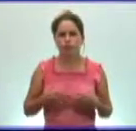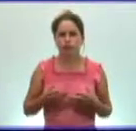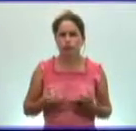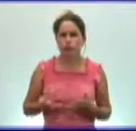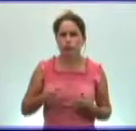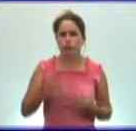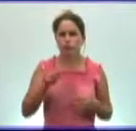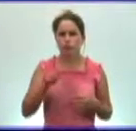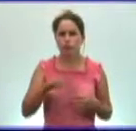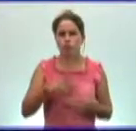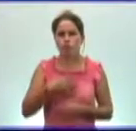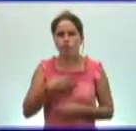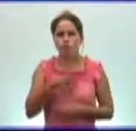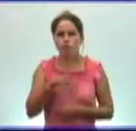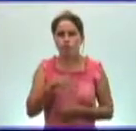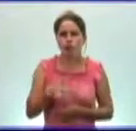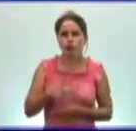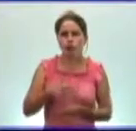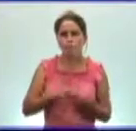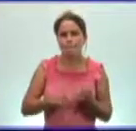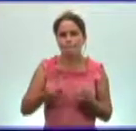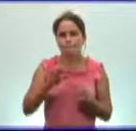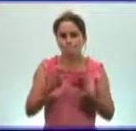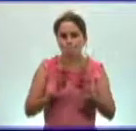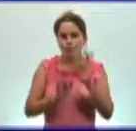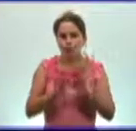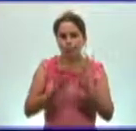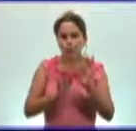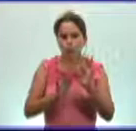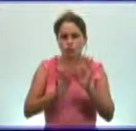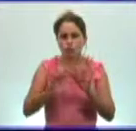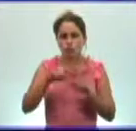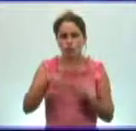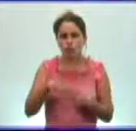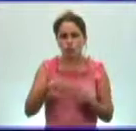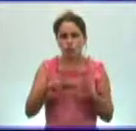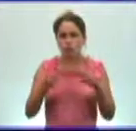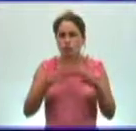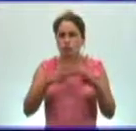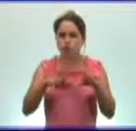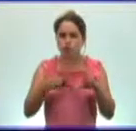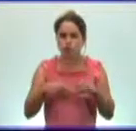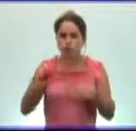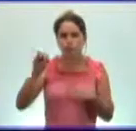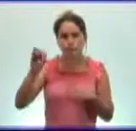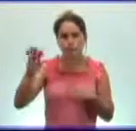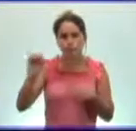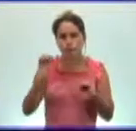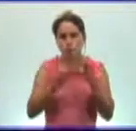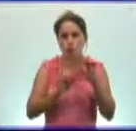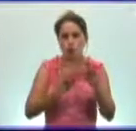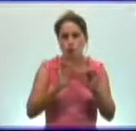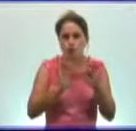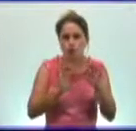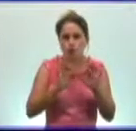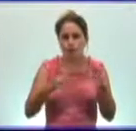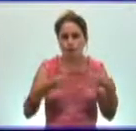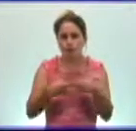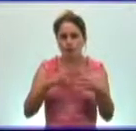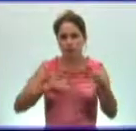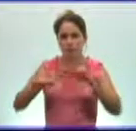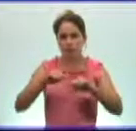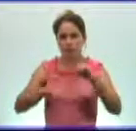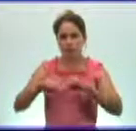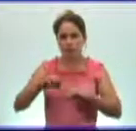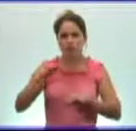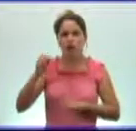de partícula, se clasifican como sustancias moleculares y el enlace químico que presentan es un enlace covalente